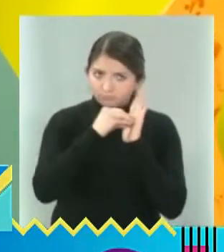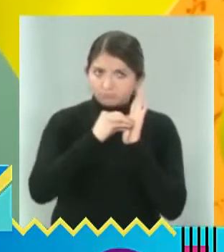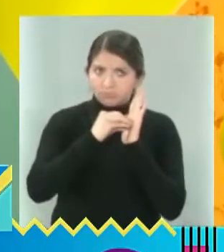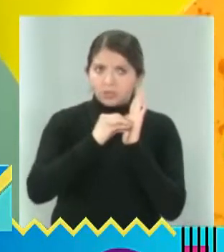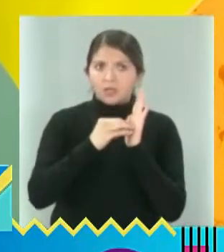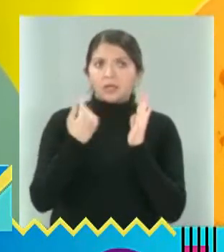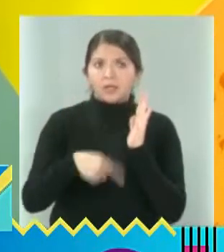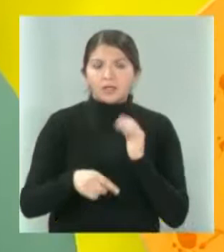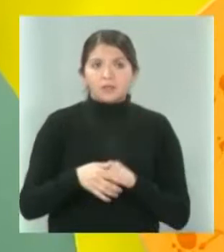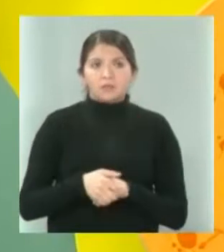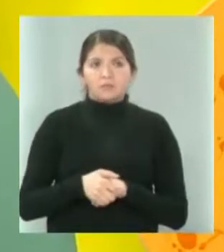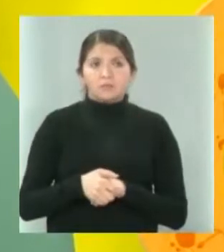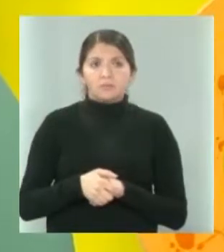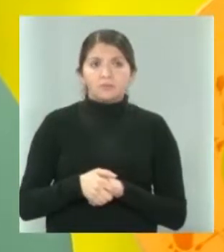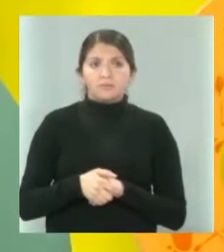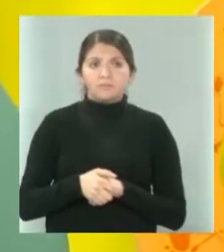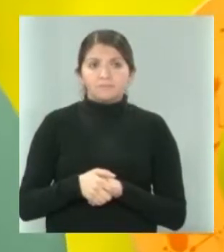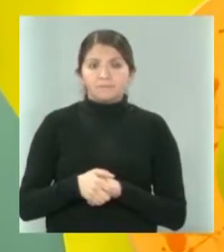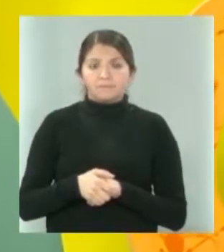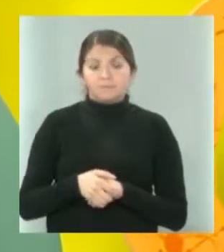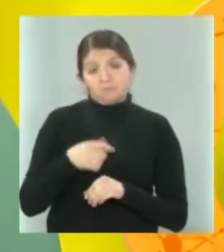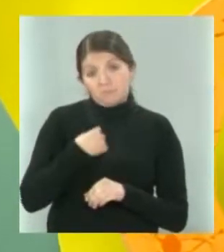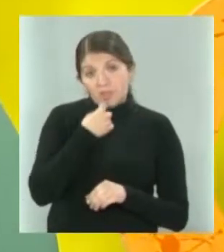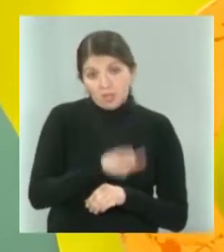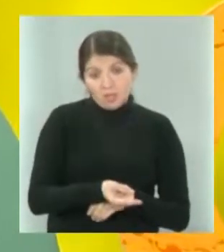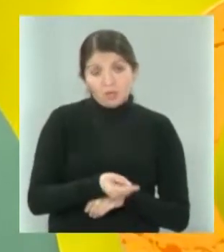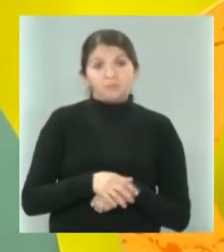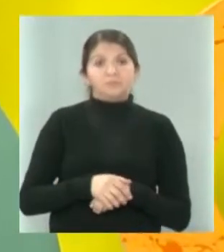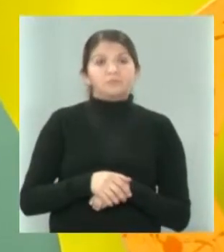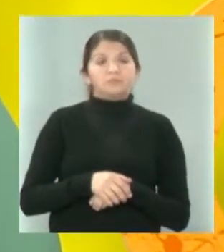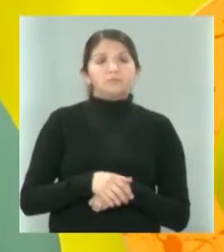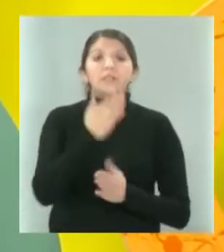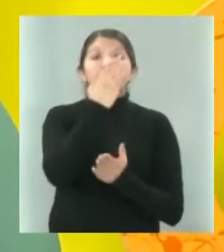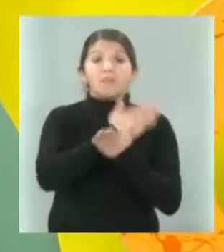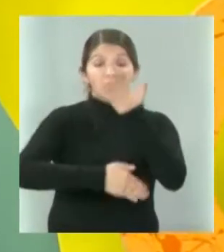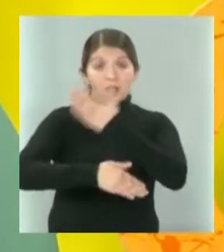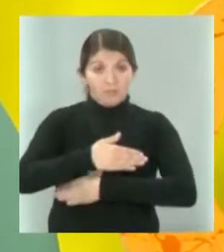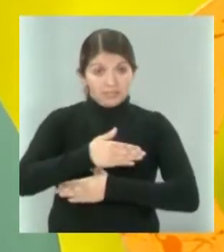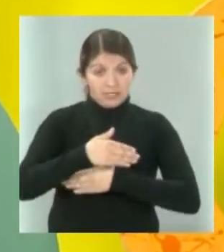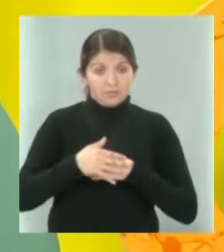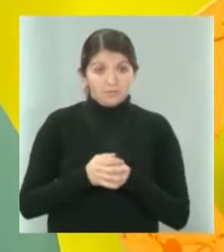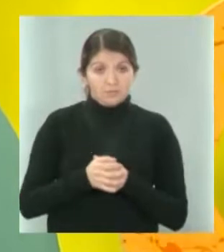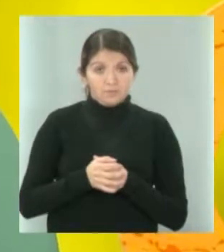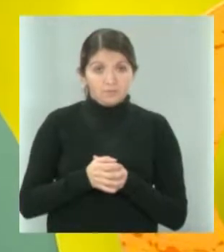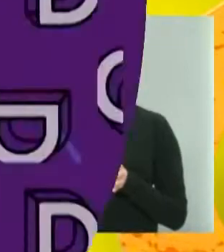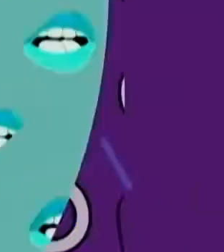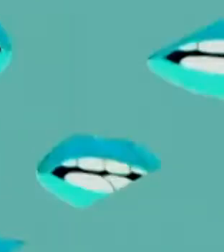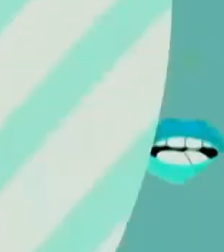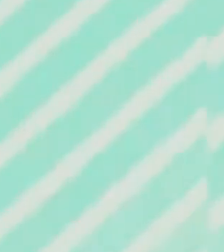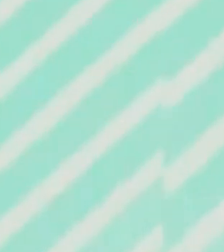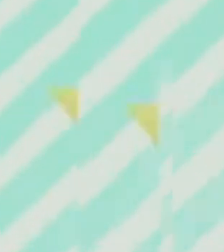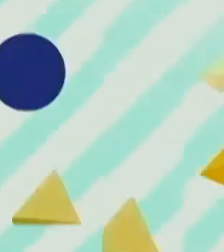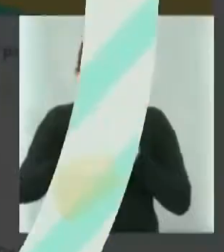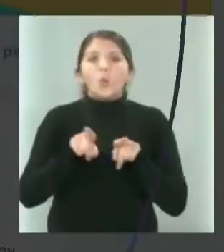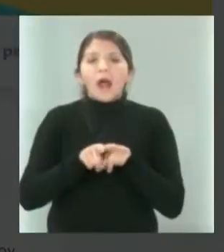sí. Vamos. Bueno, la discapacidad no es capacidades especiales,